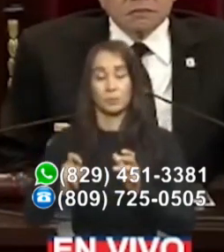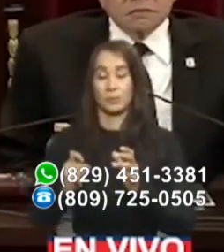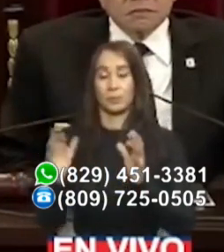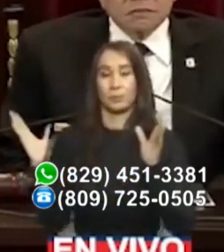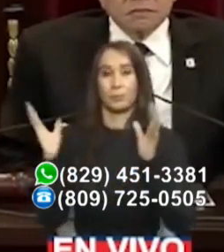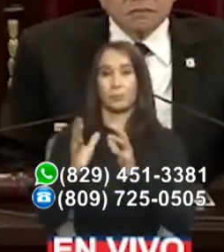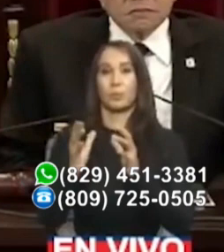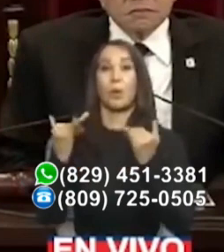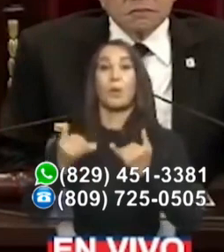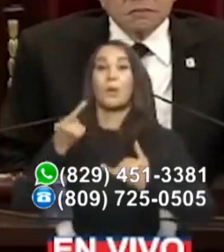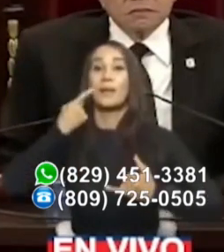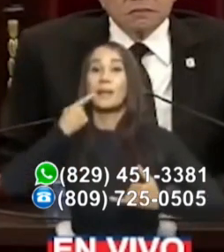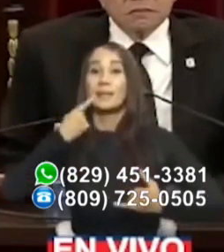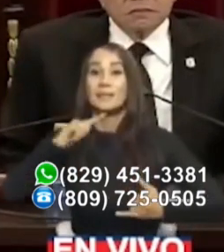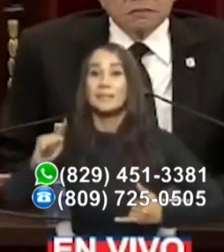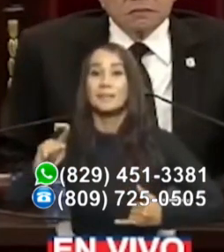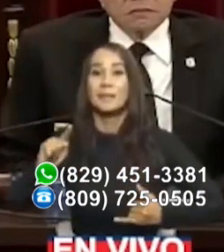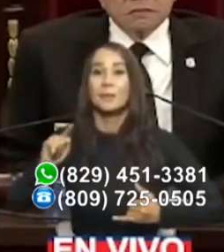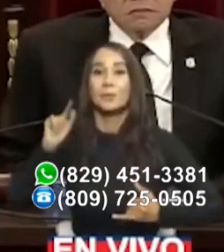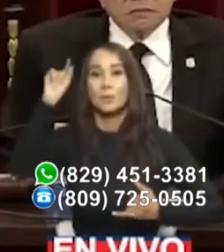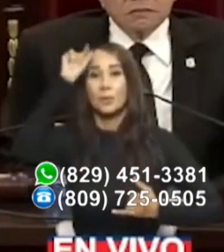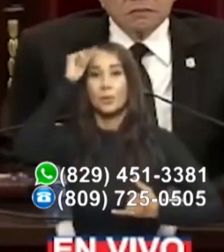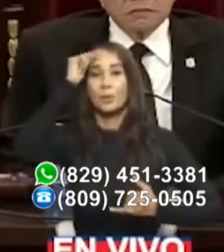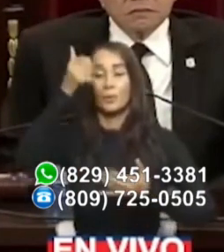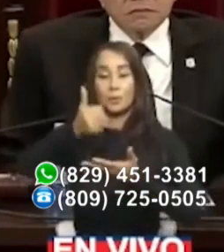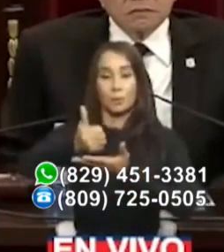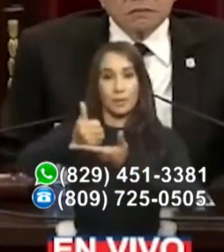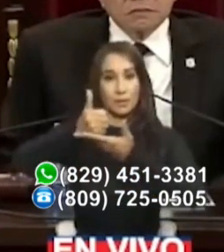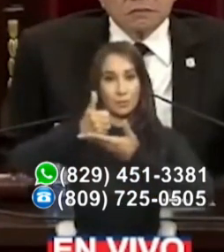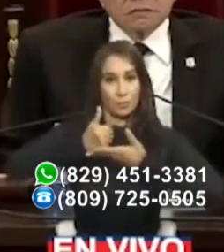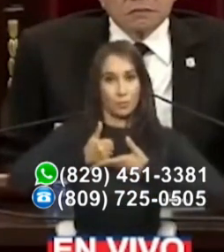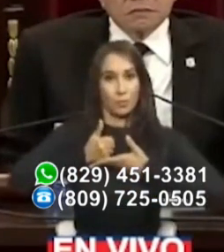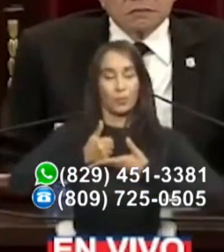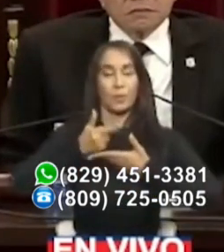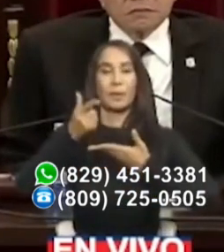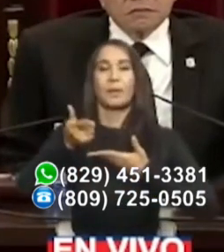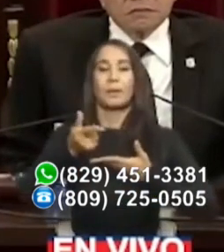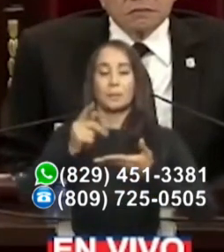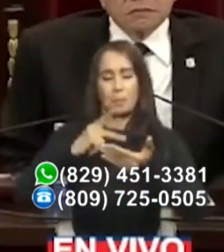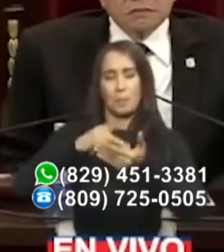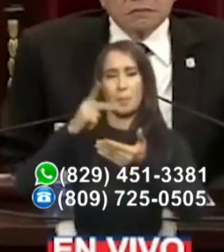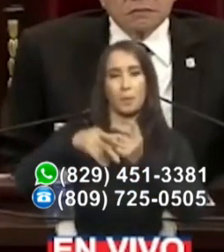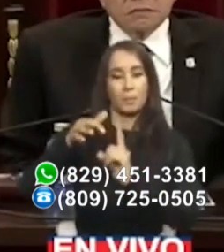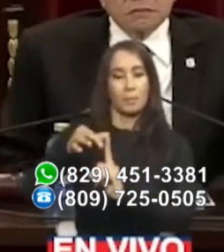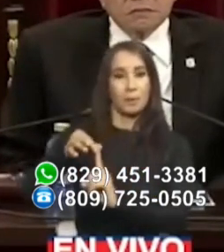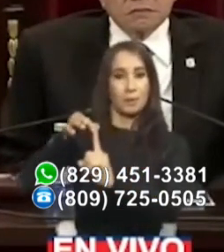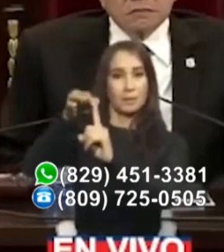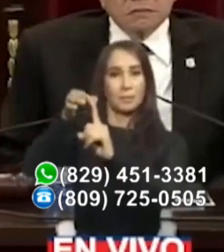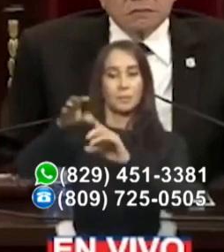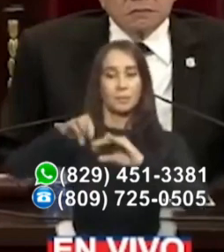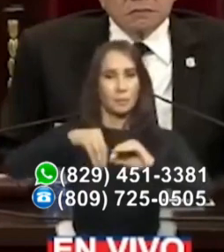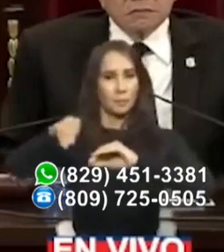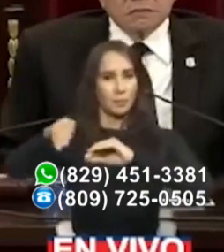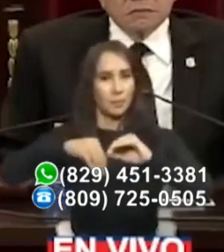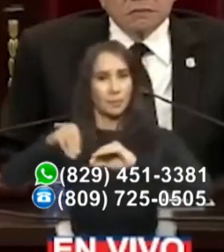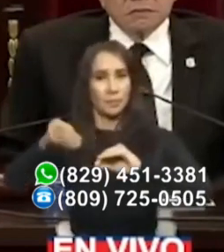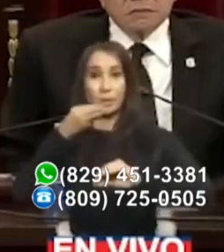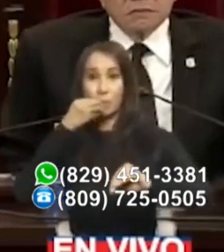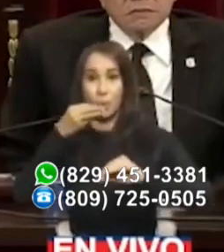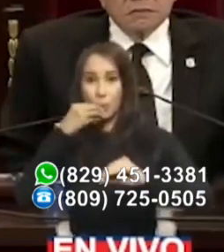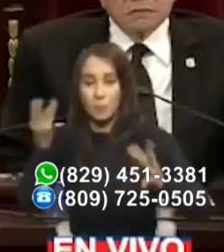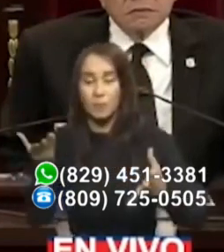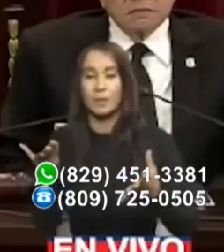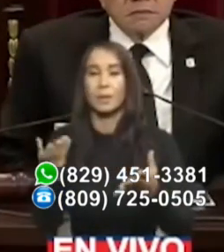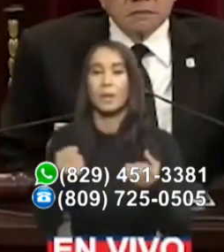discurso. En este evento no solo se marca una celebración patriótica, sino pues que también